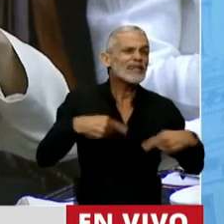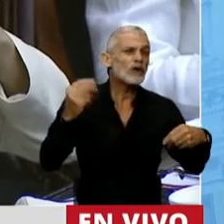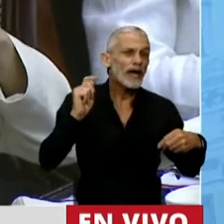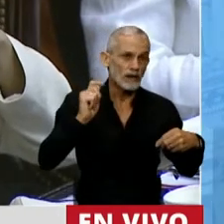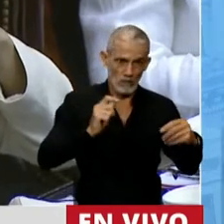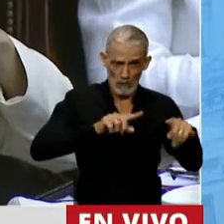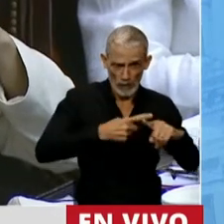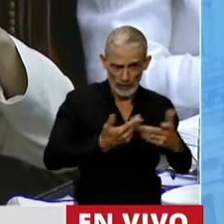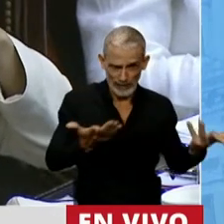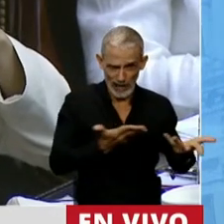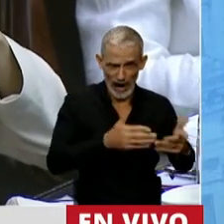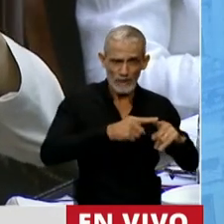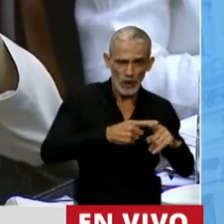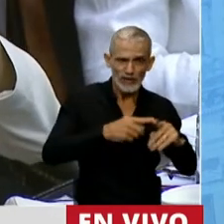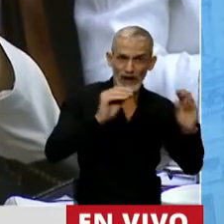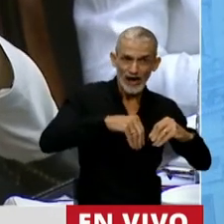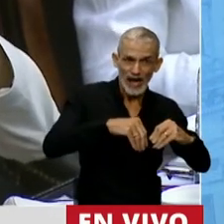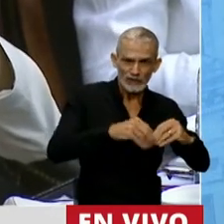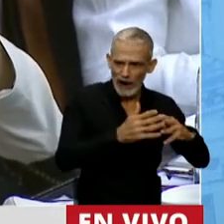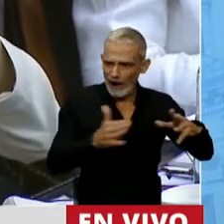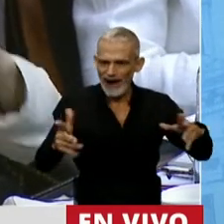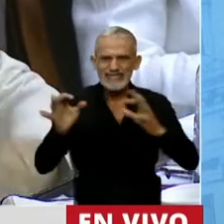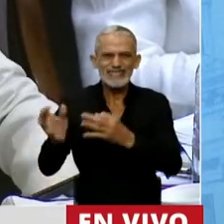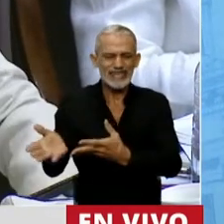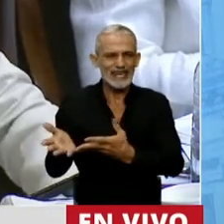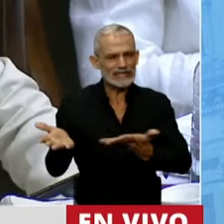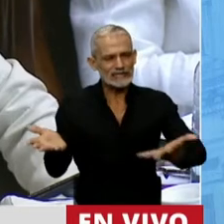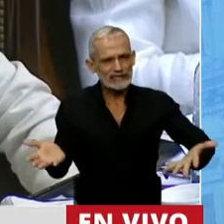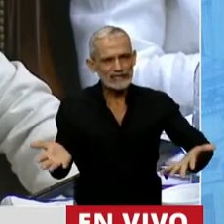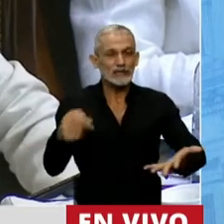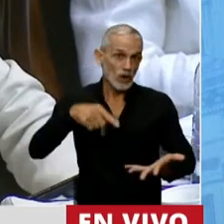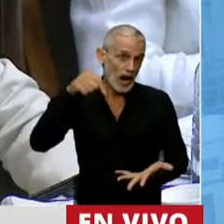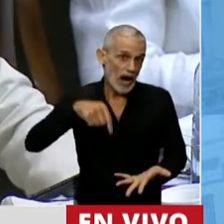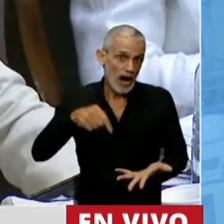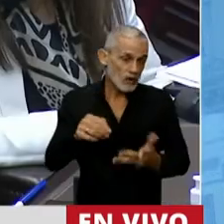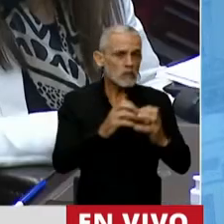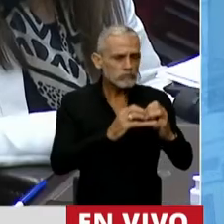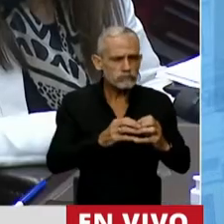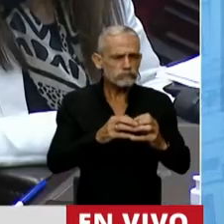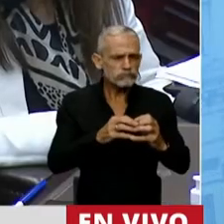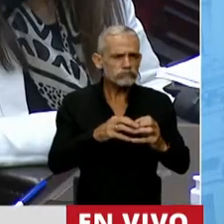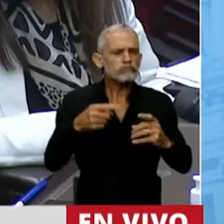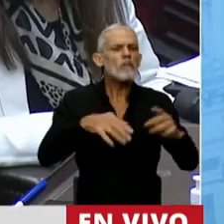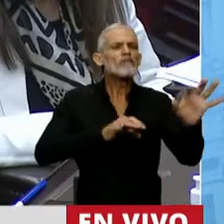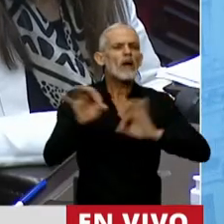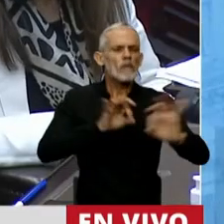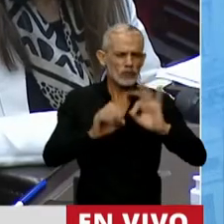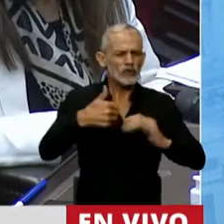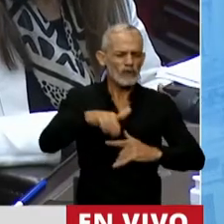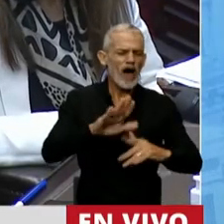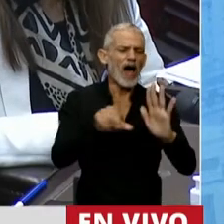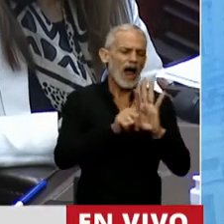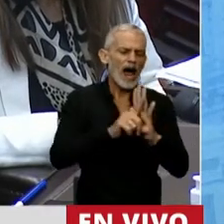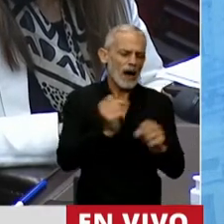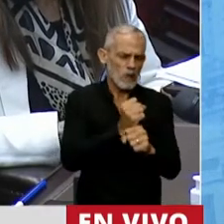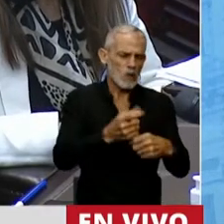y que buscamos atajos presidente y es por eso que también vamos a tratar después de este proyecto el proyecto de